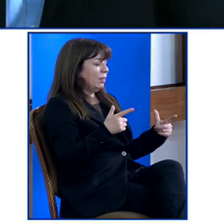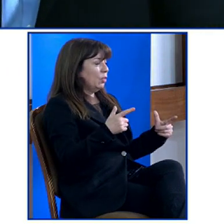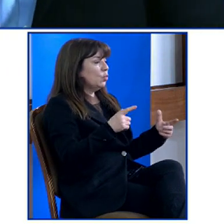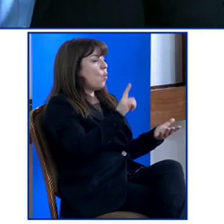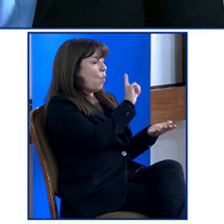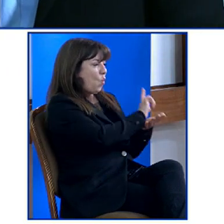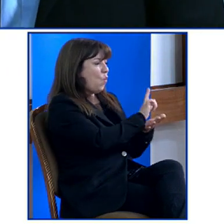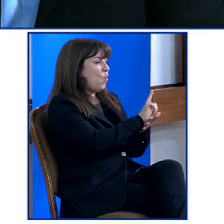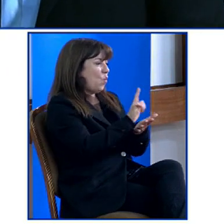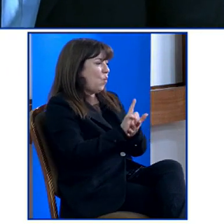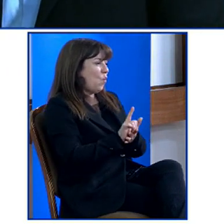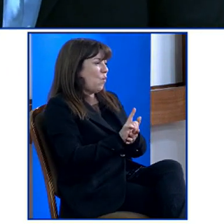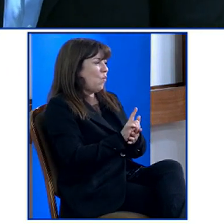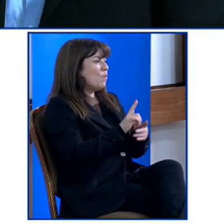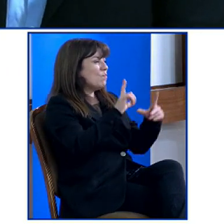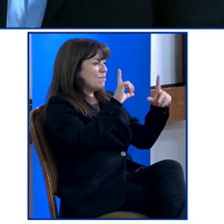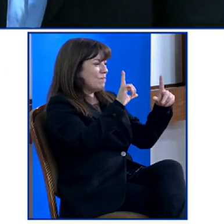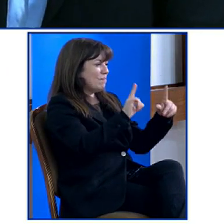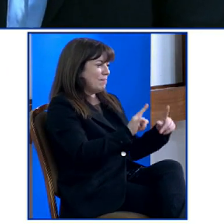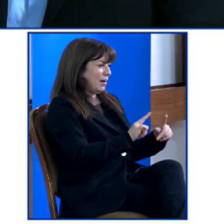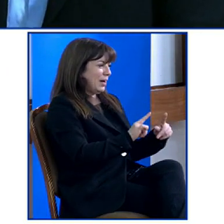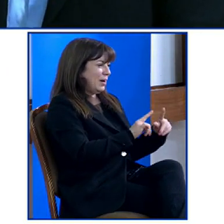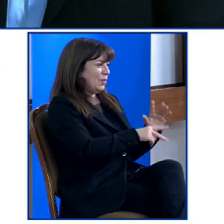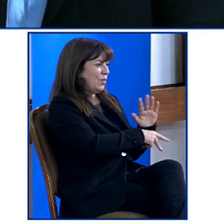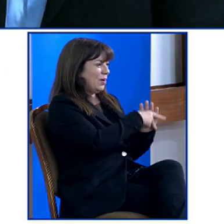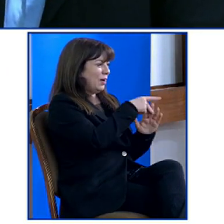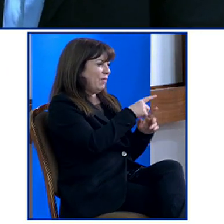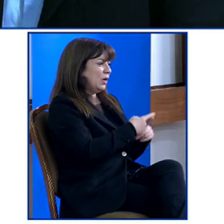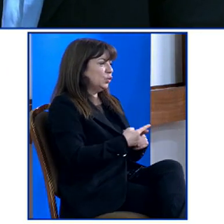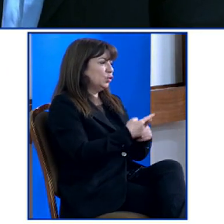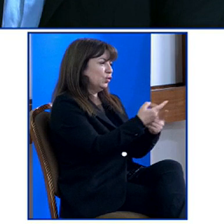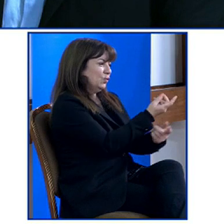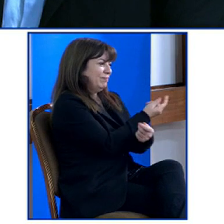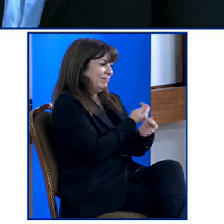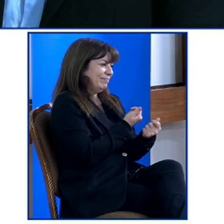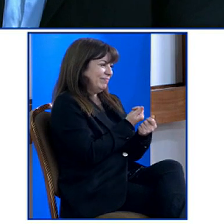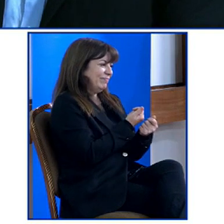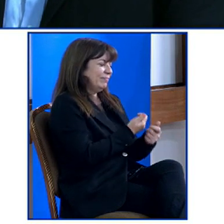menor nivel socioeconómico.